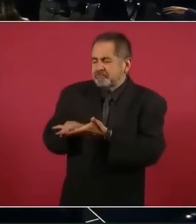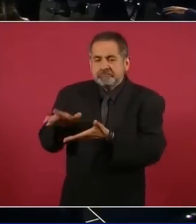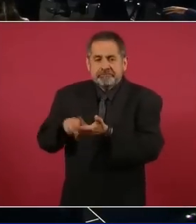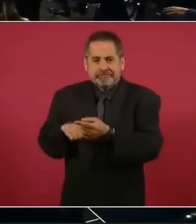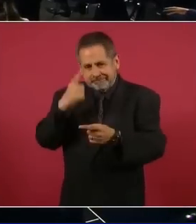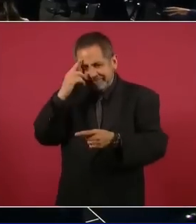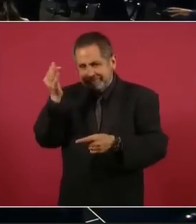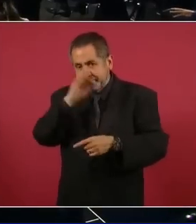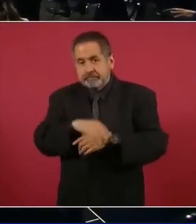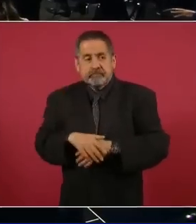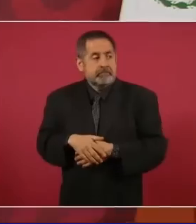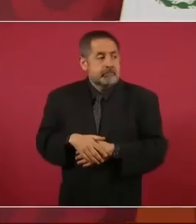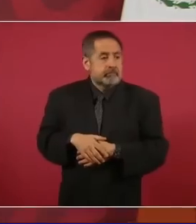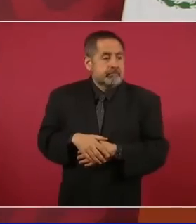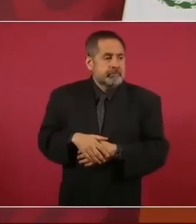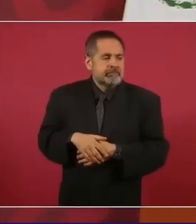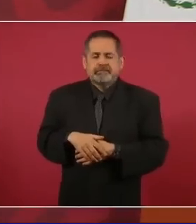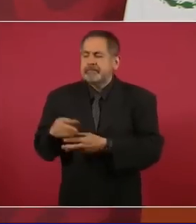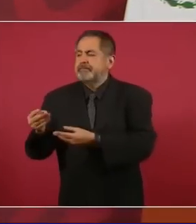entrega a Aeroméxico